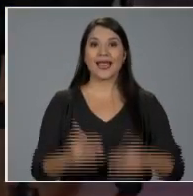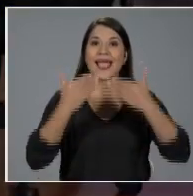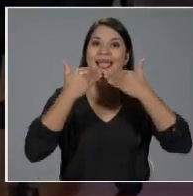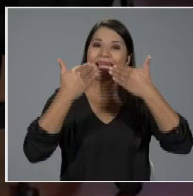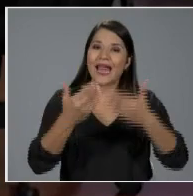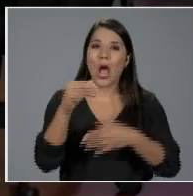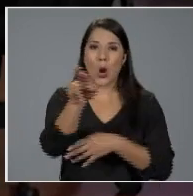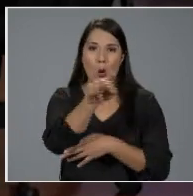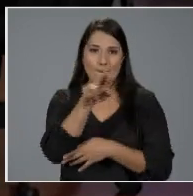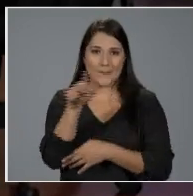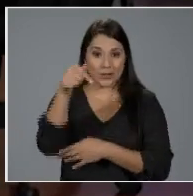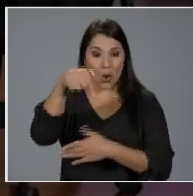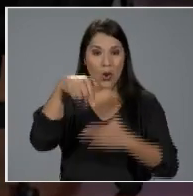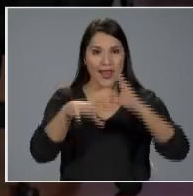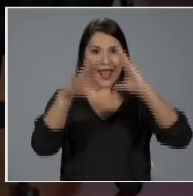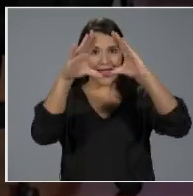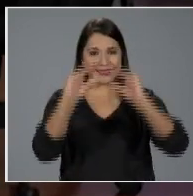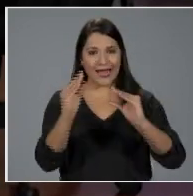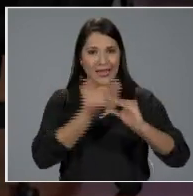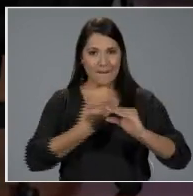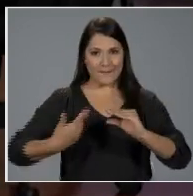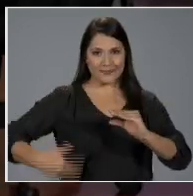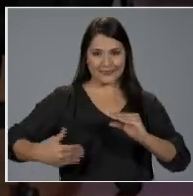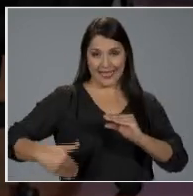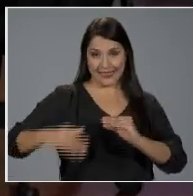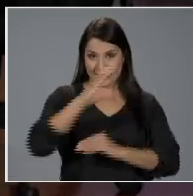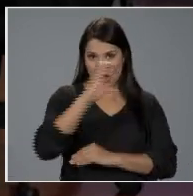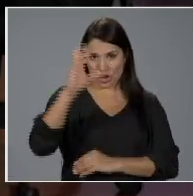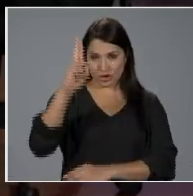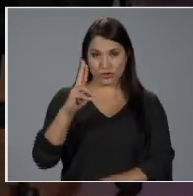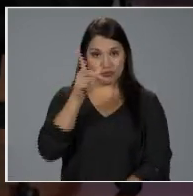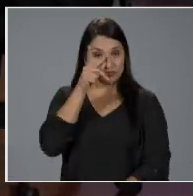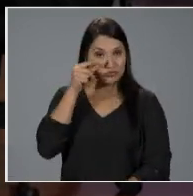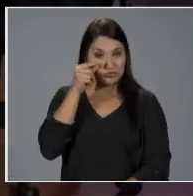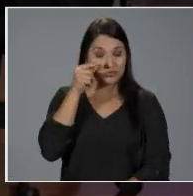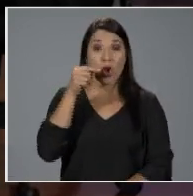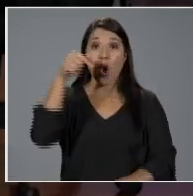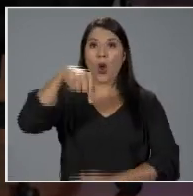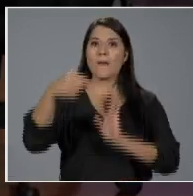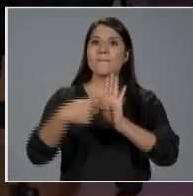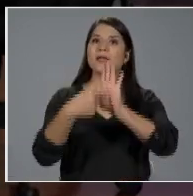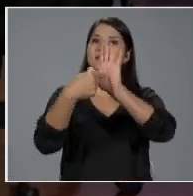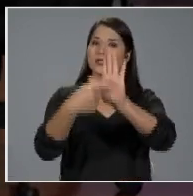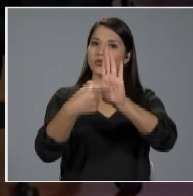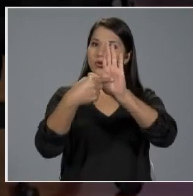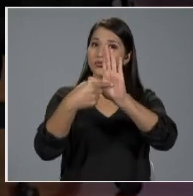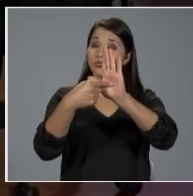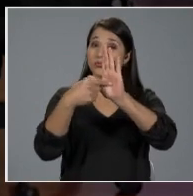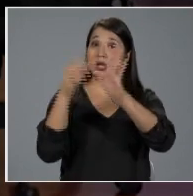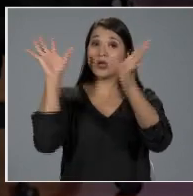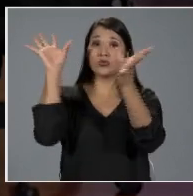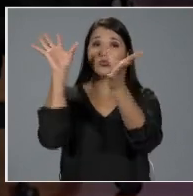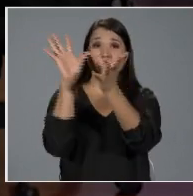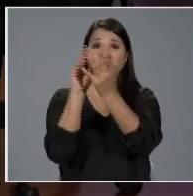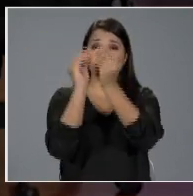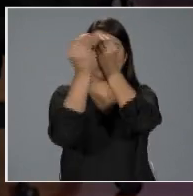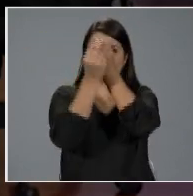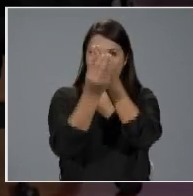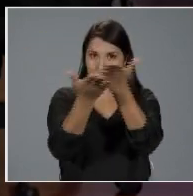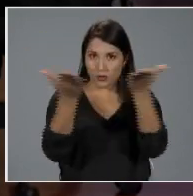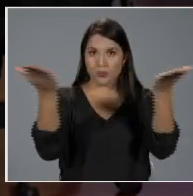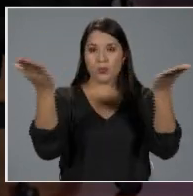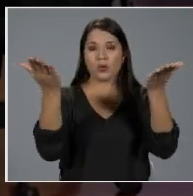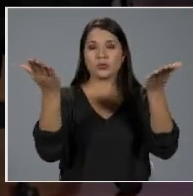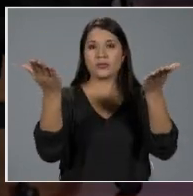Gracias, compañeros. Esta tarde el presidente de la República, Luis Guillermo Solís, presentó su informe de labores o su rendición